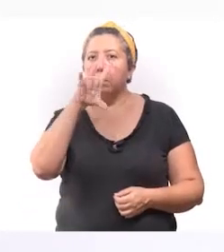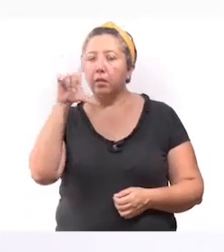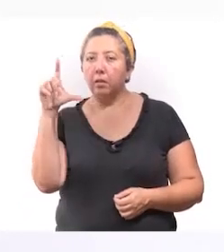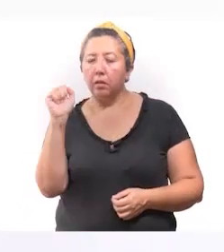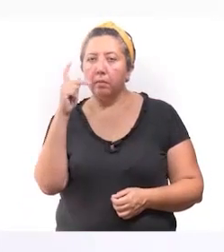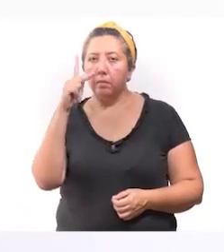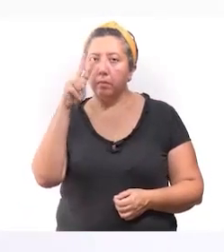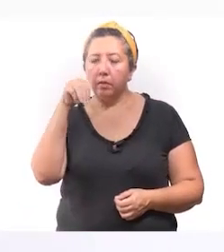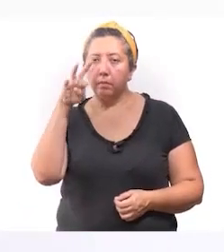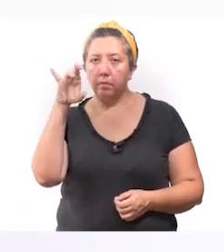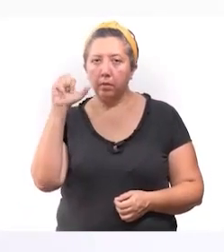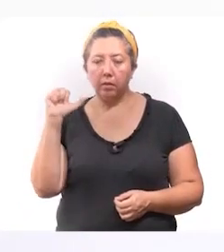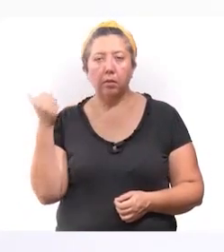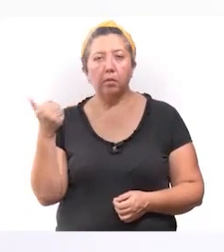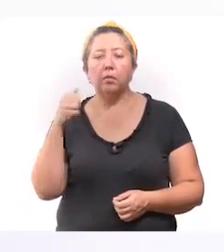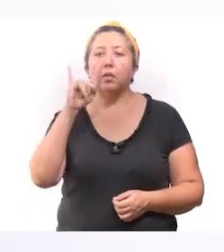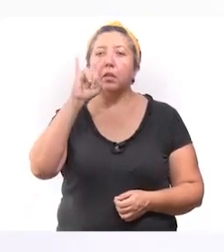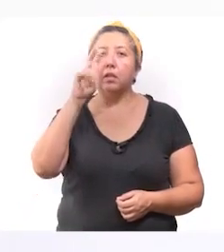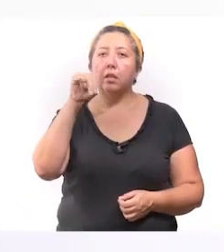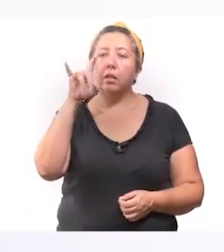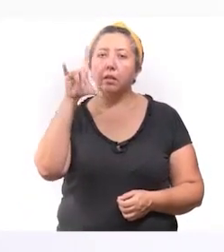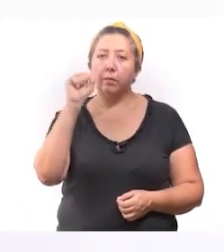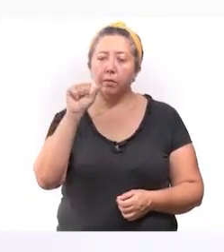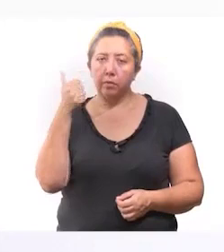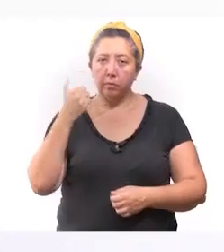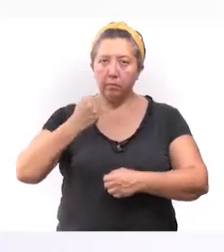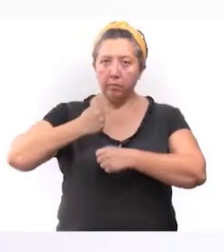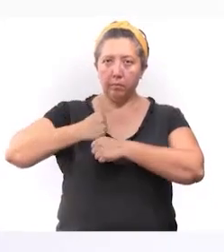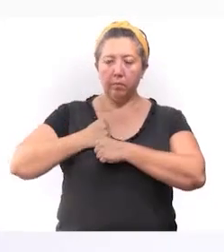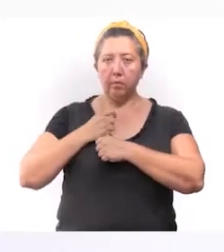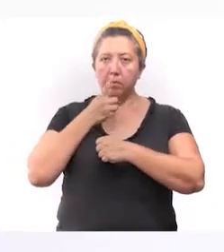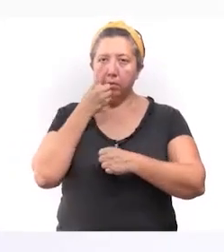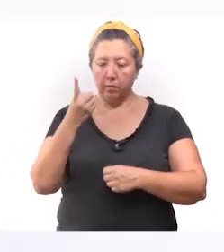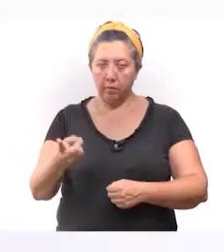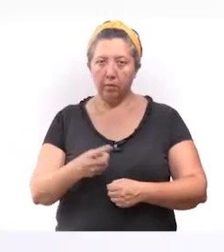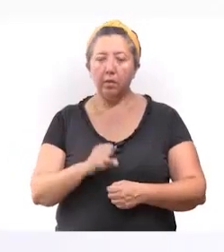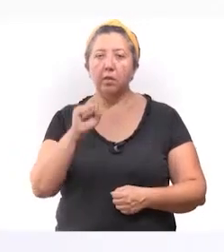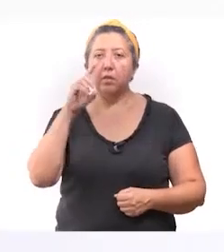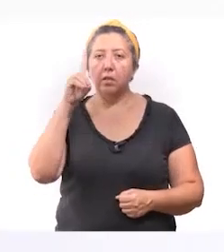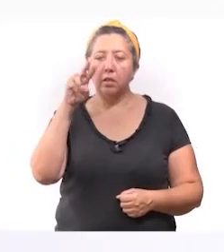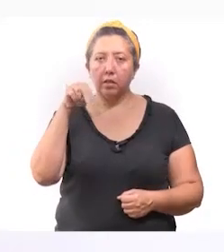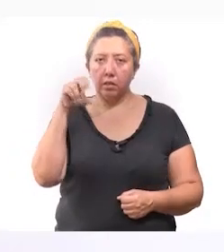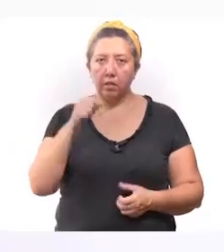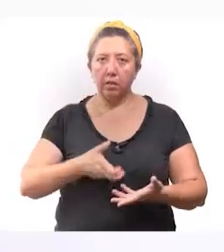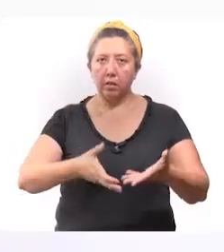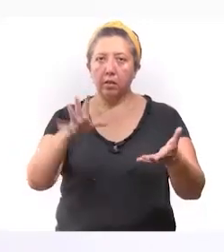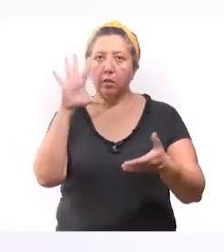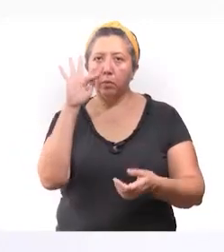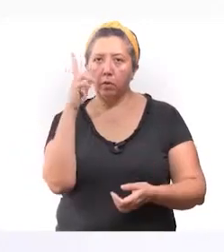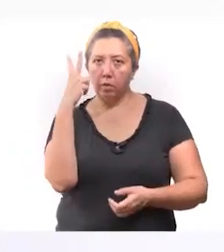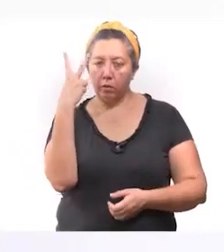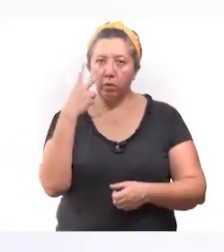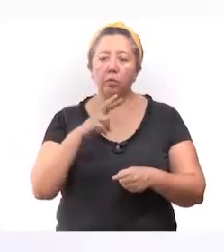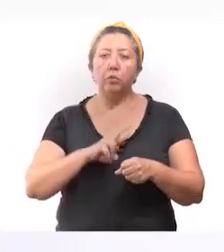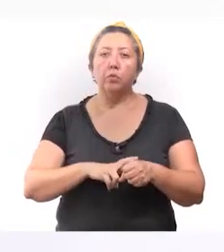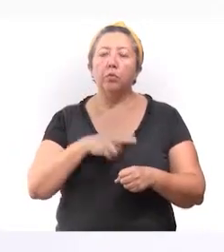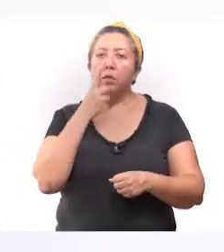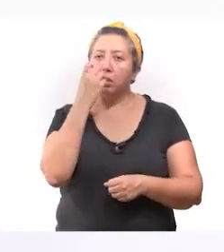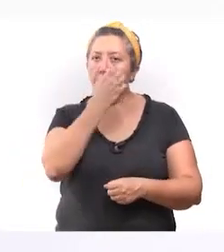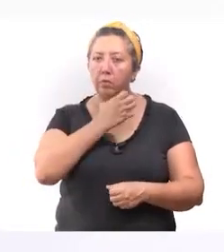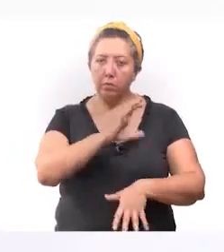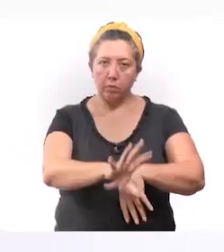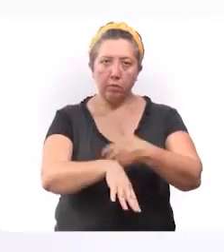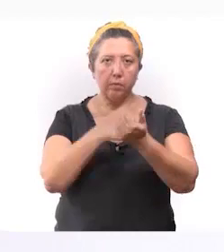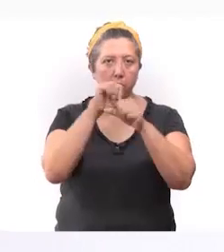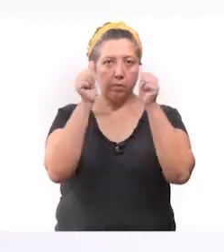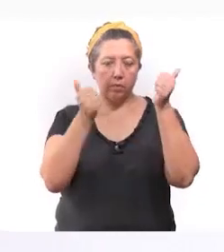Palmira, la Unidad Deportiva Inalámbrica, el 11º Batallón de Infantería de la Sedena en la calle 42 Sur y la Escuela